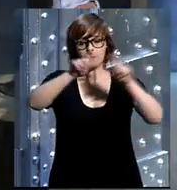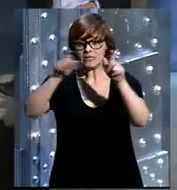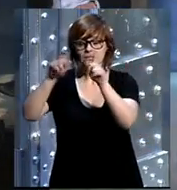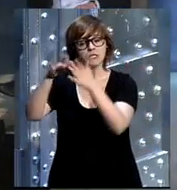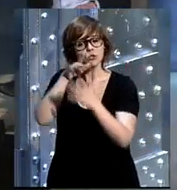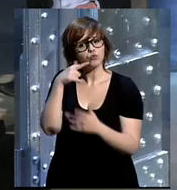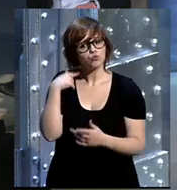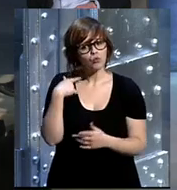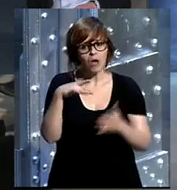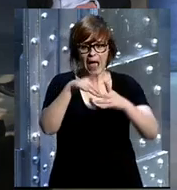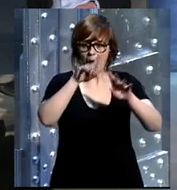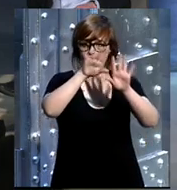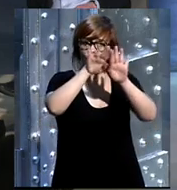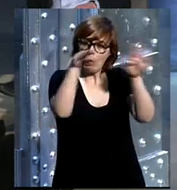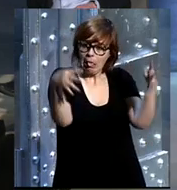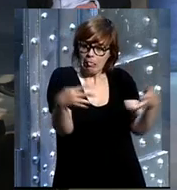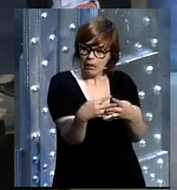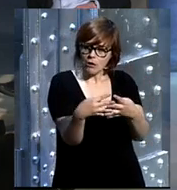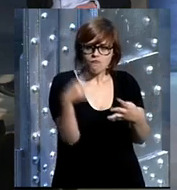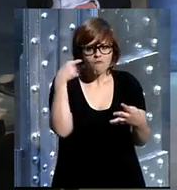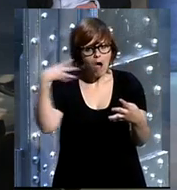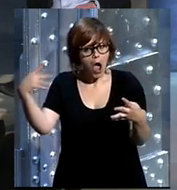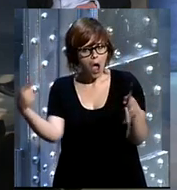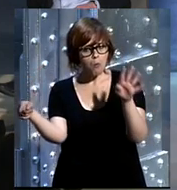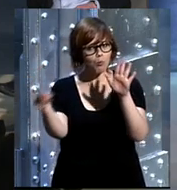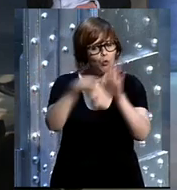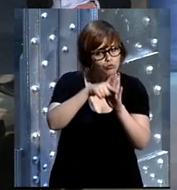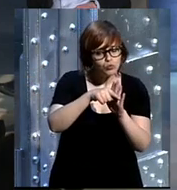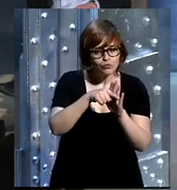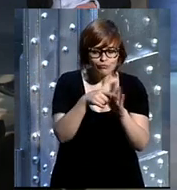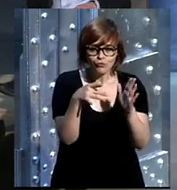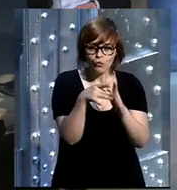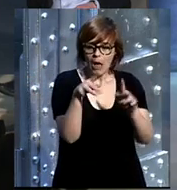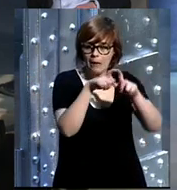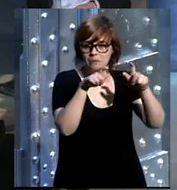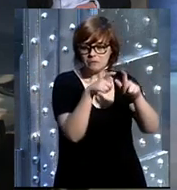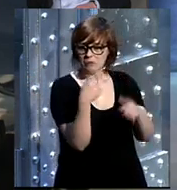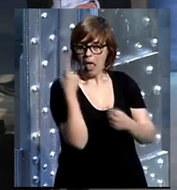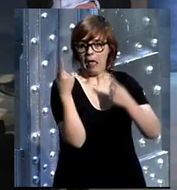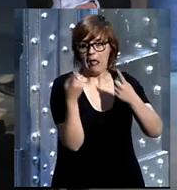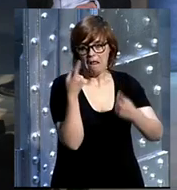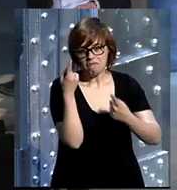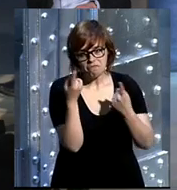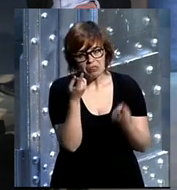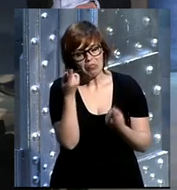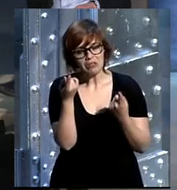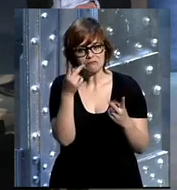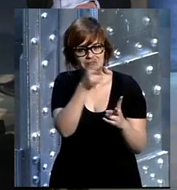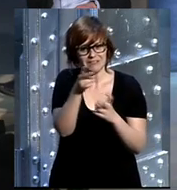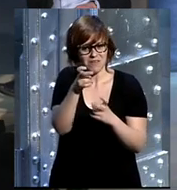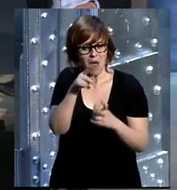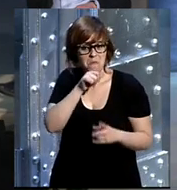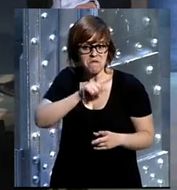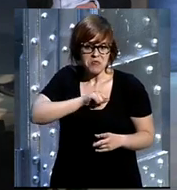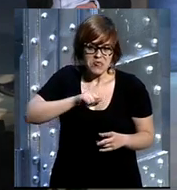de Internet y que han tenido pues algunas interpretaciones cuando menos audaces del mundo de la